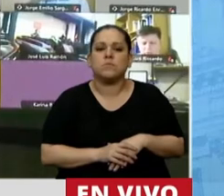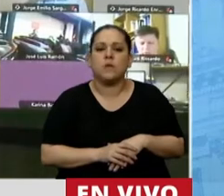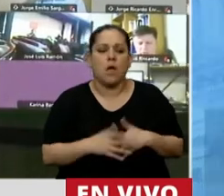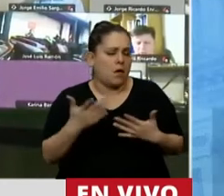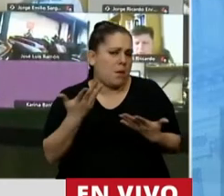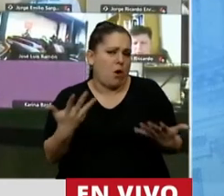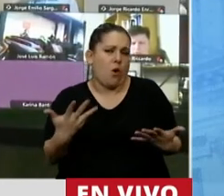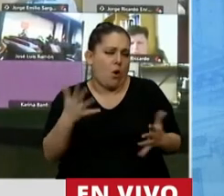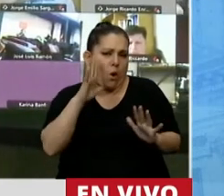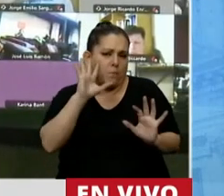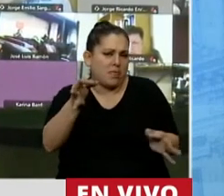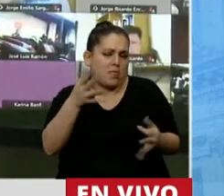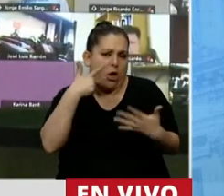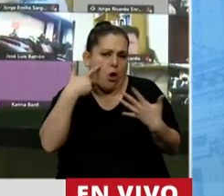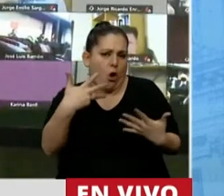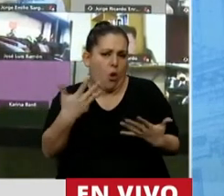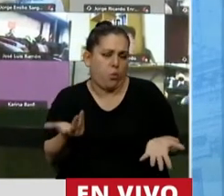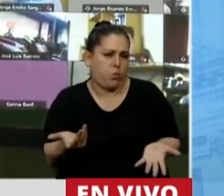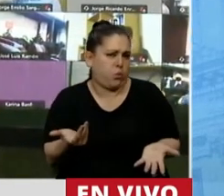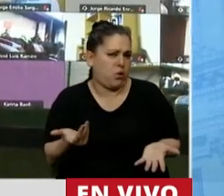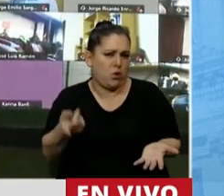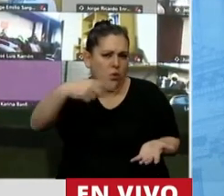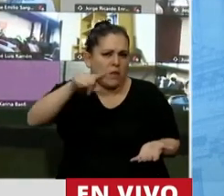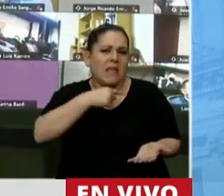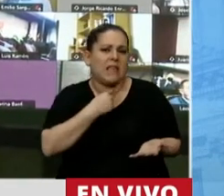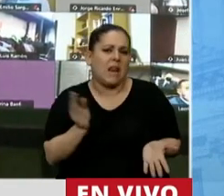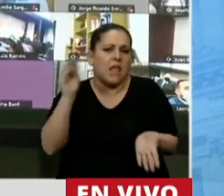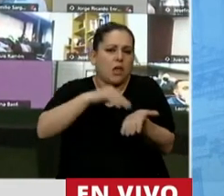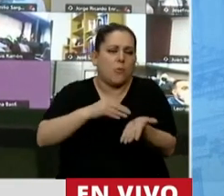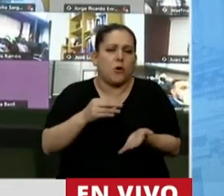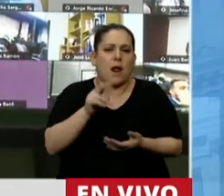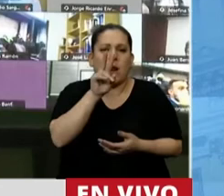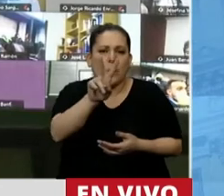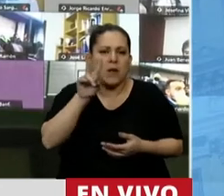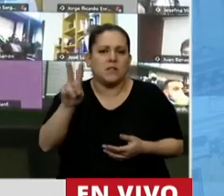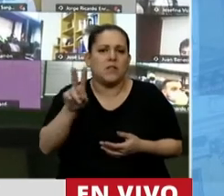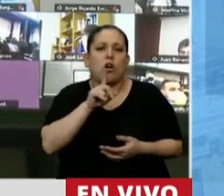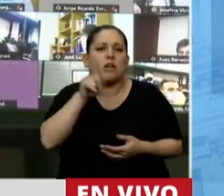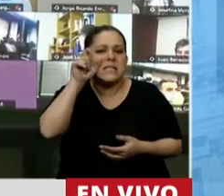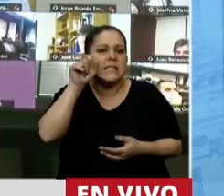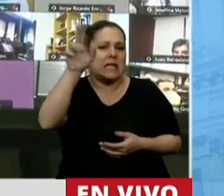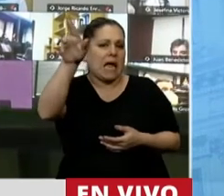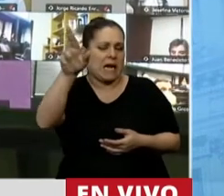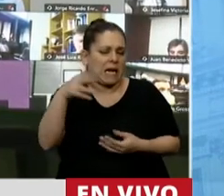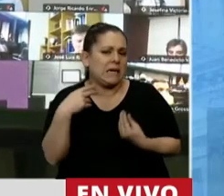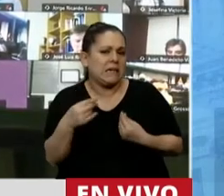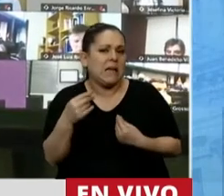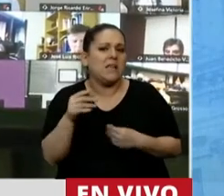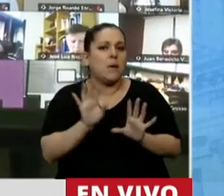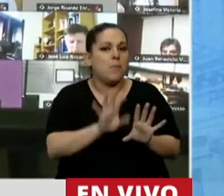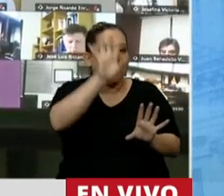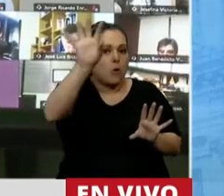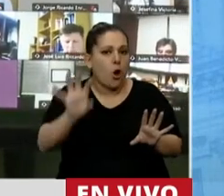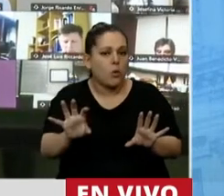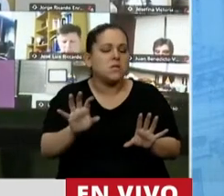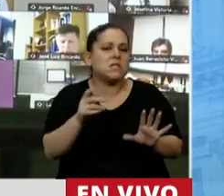obviedad de esto que han hecho que incorporan un 22 ter, que faculta a las provincias ampliar el